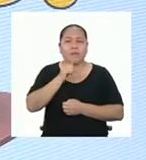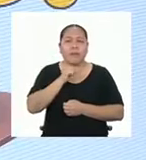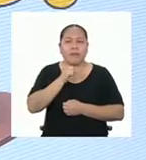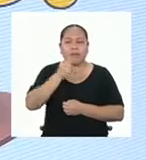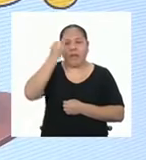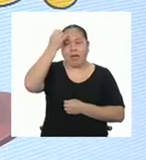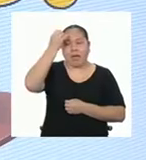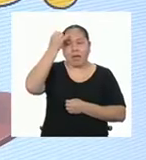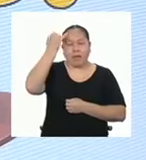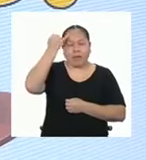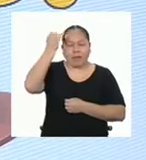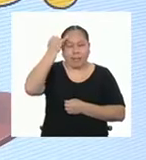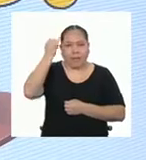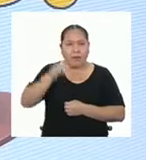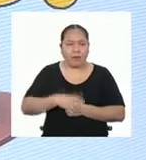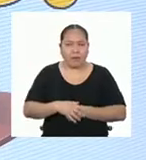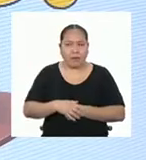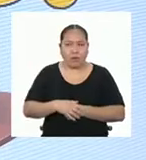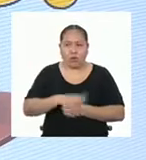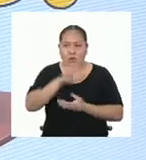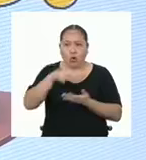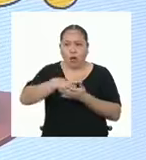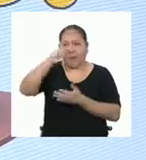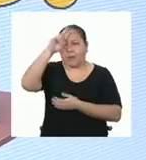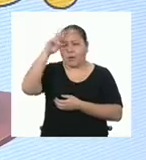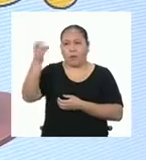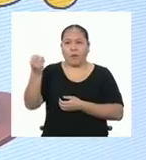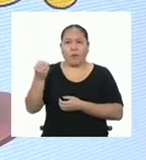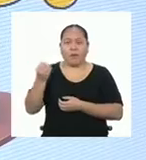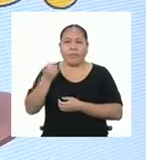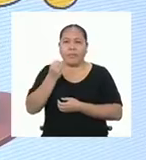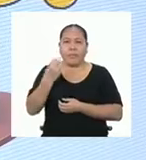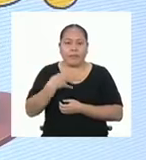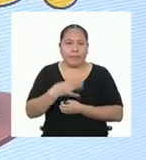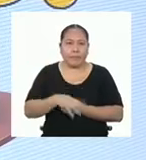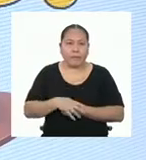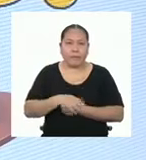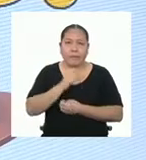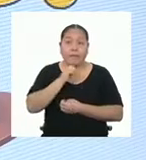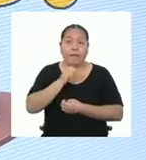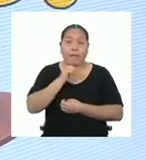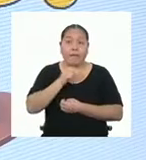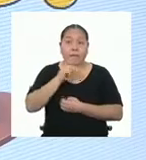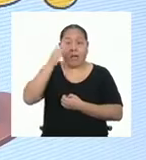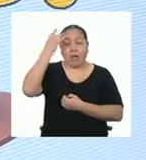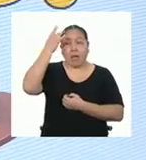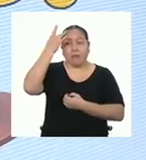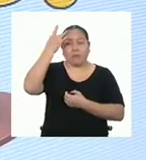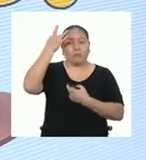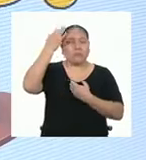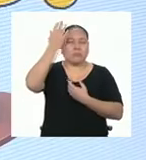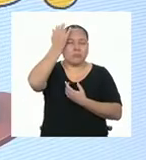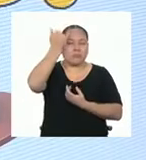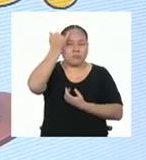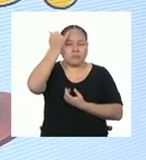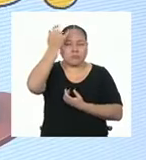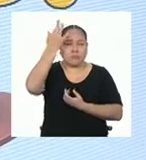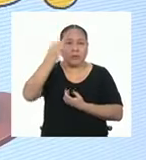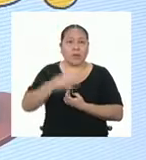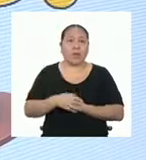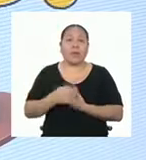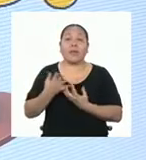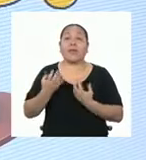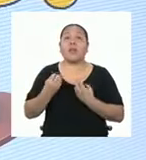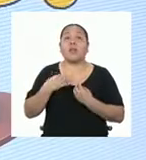Ahora todo el Perú va a pensar que me falta creatividad Para que veas que no me falta nada Quiero que mi bioguerto tenga